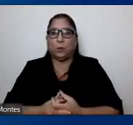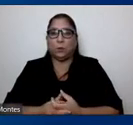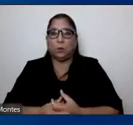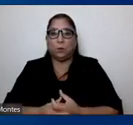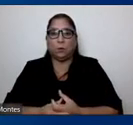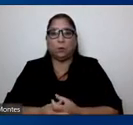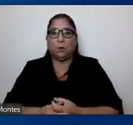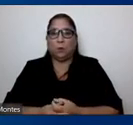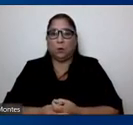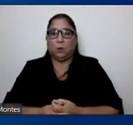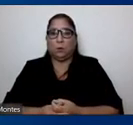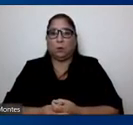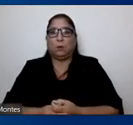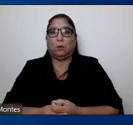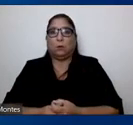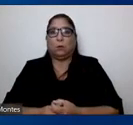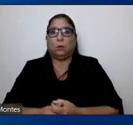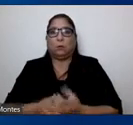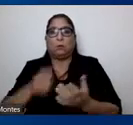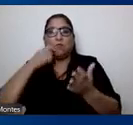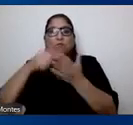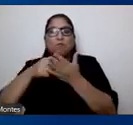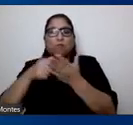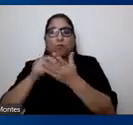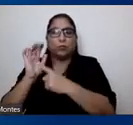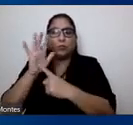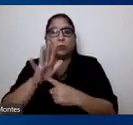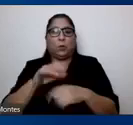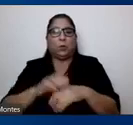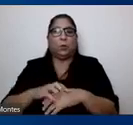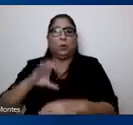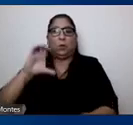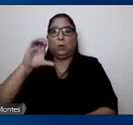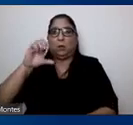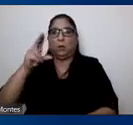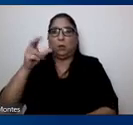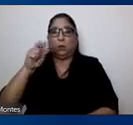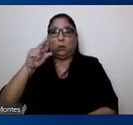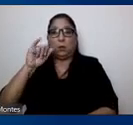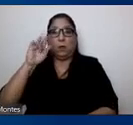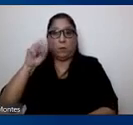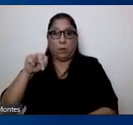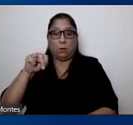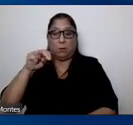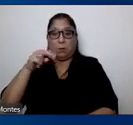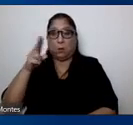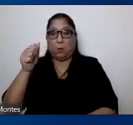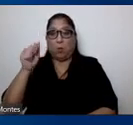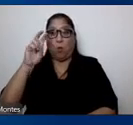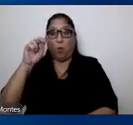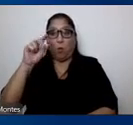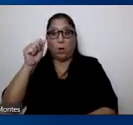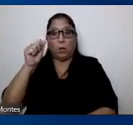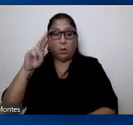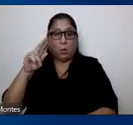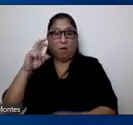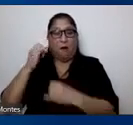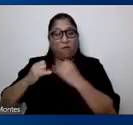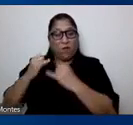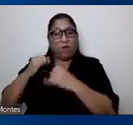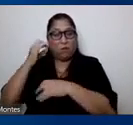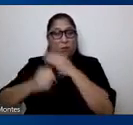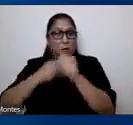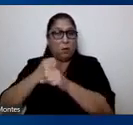acá les presento la sala de operación de Chavín de Huanta. Recordemos que a fines del año